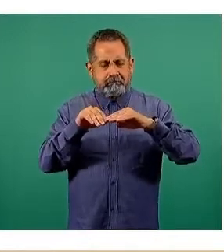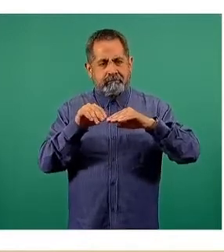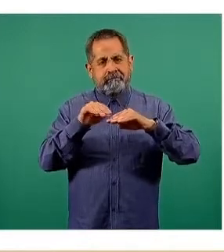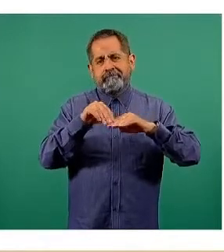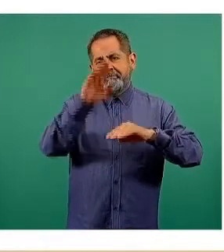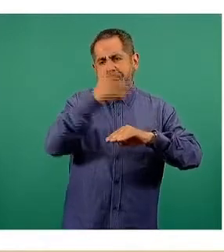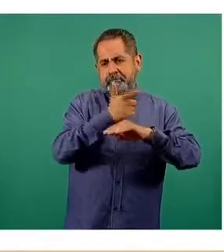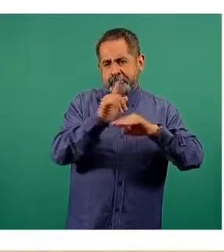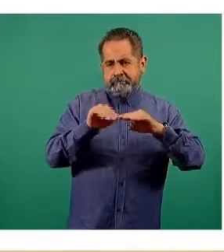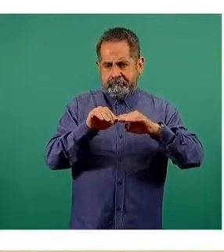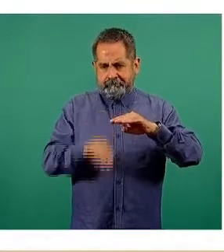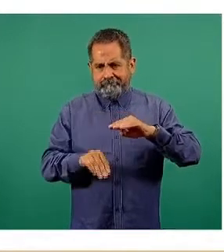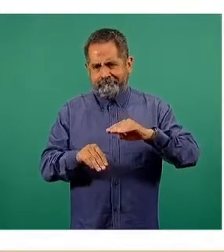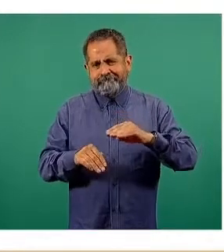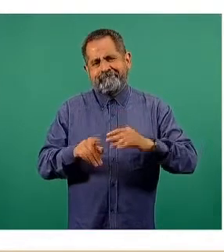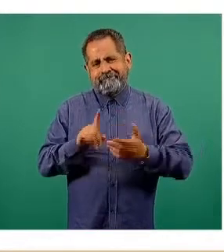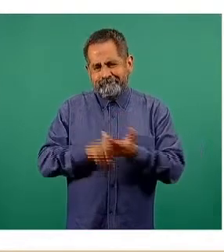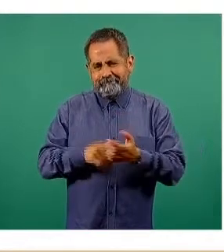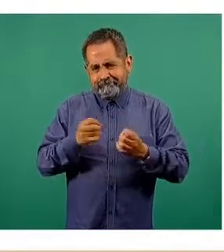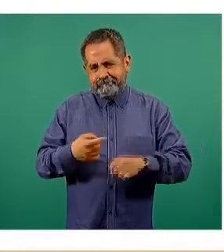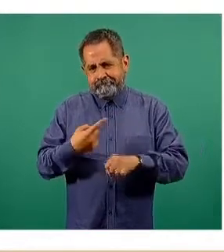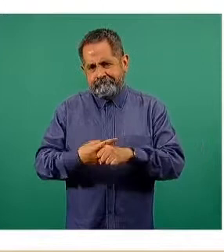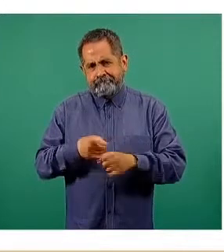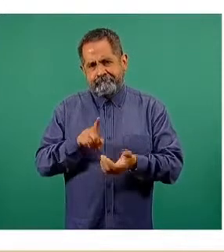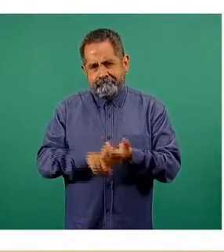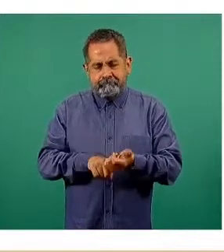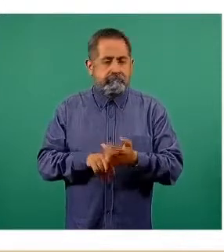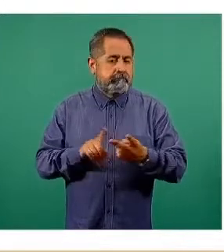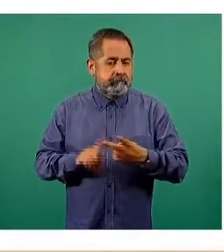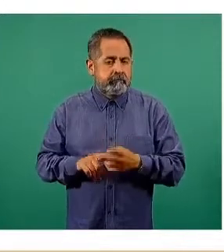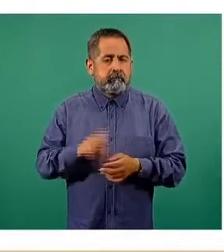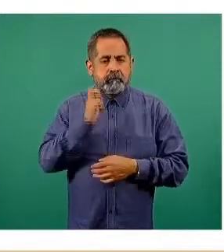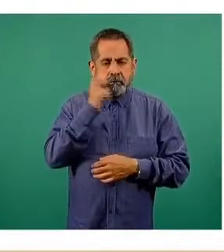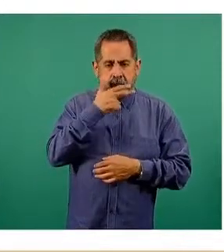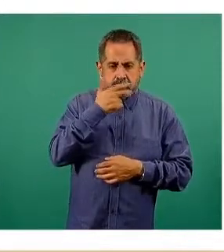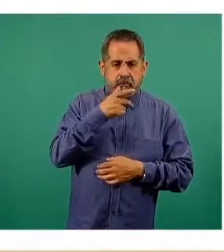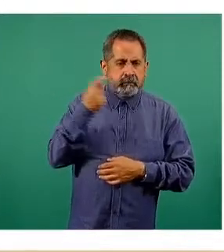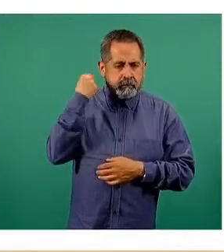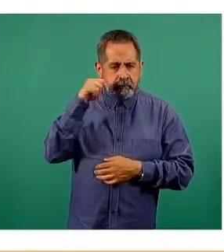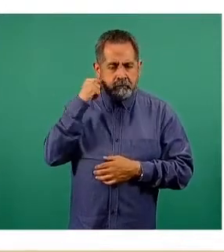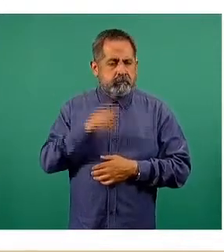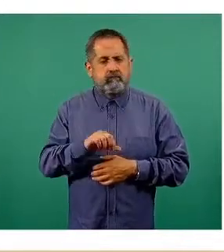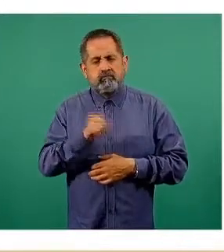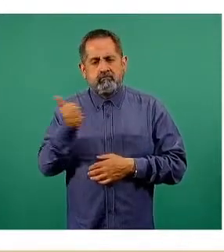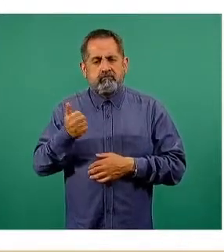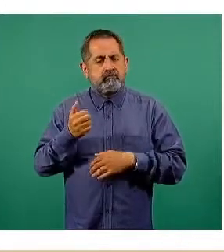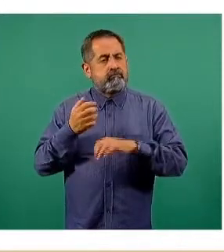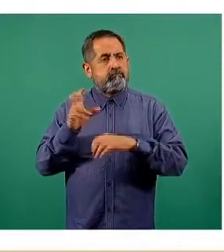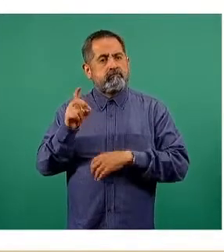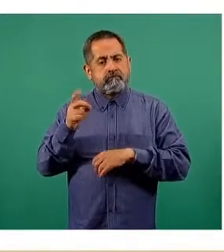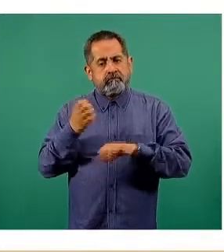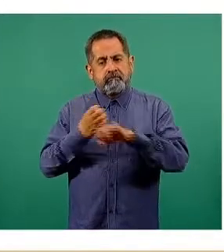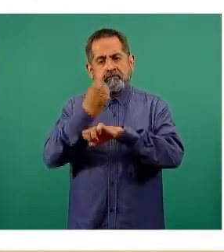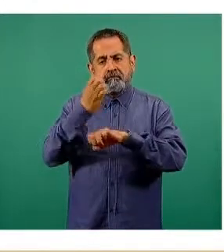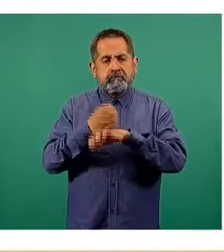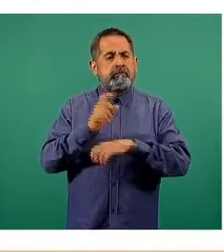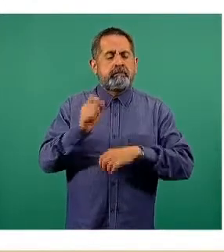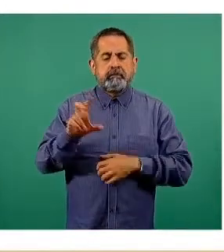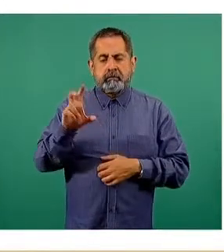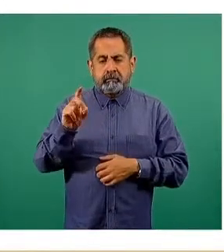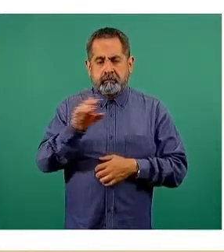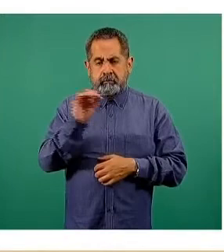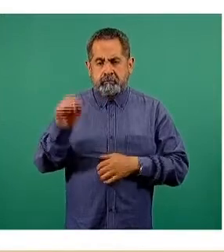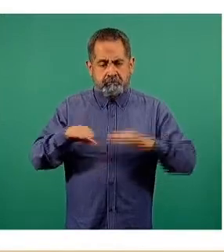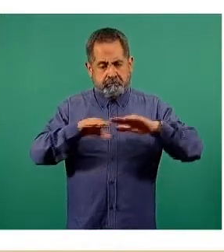y Tabasco, y las demás 30 entidades estarían por debajo del 30% de la ocupación de las camas con ventilador,